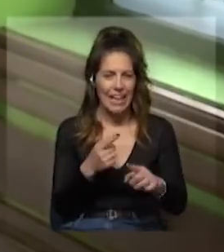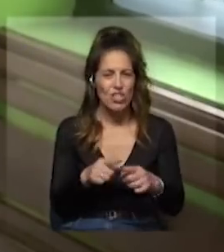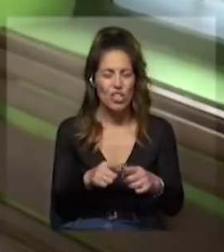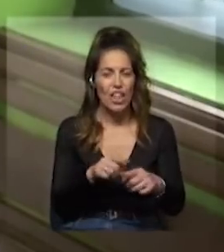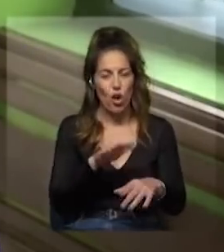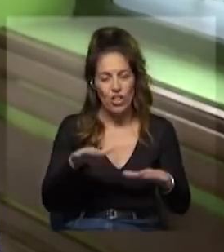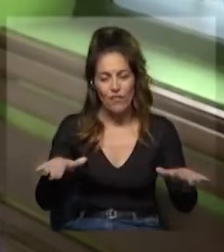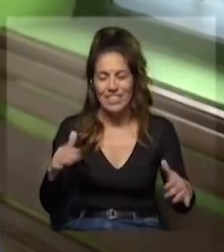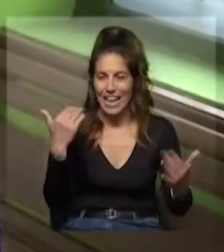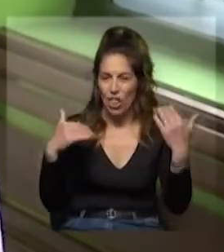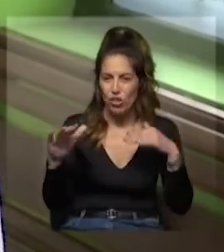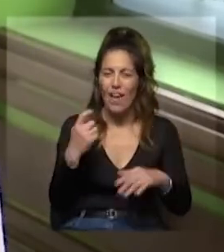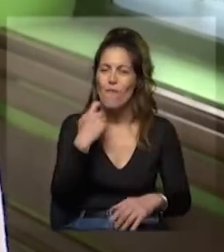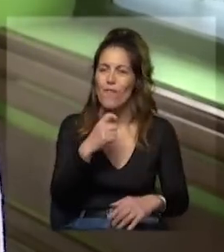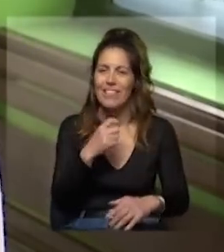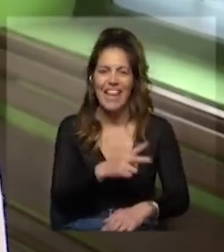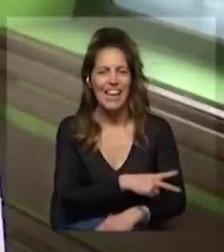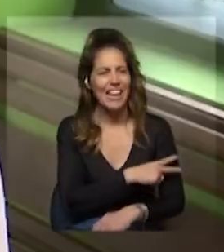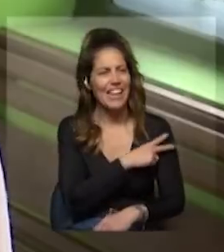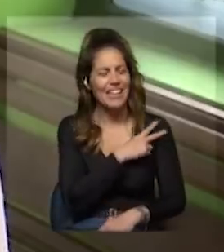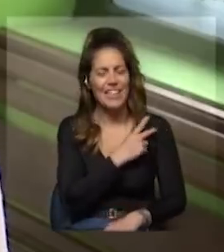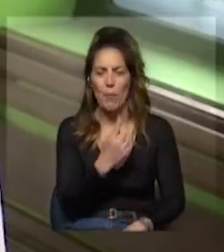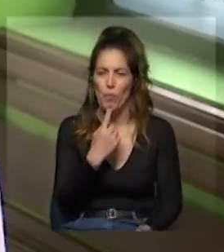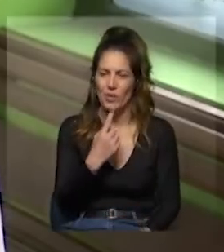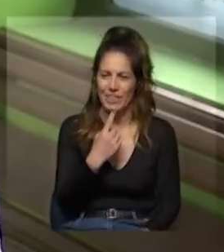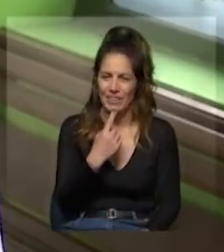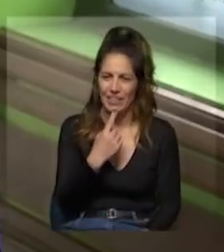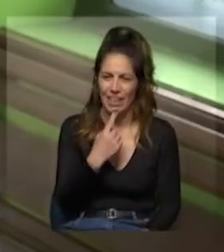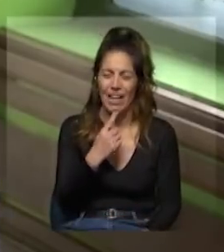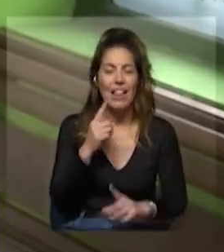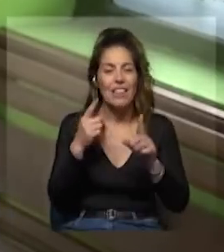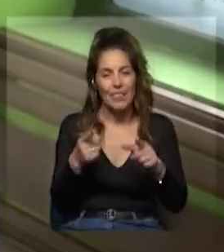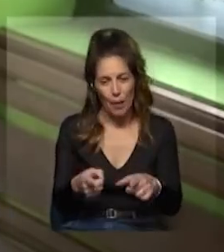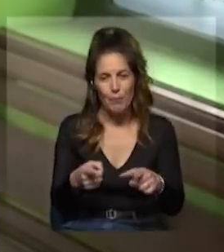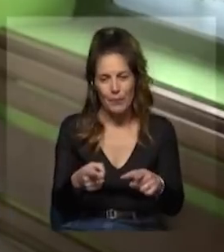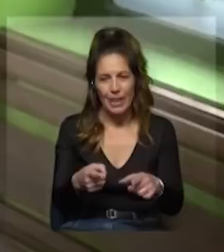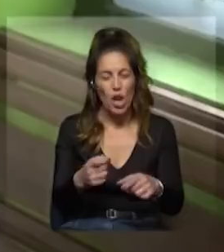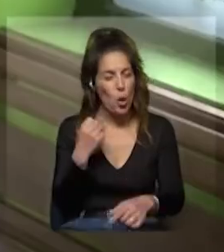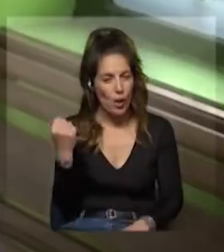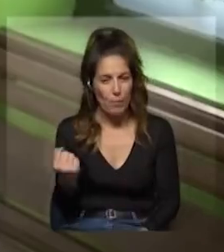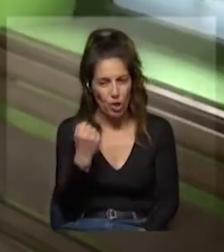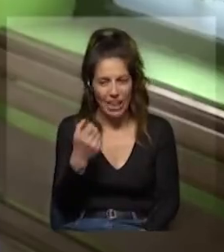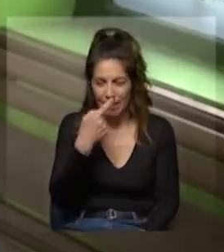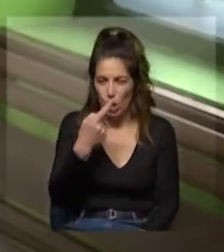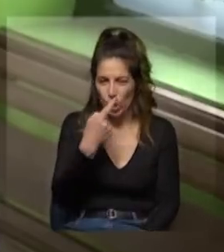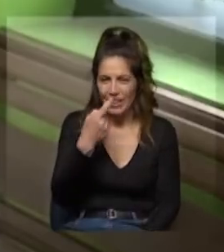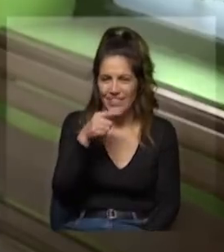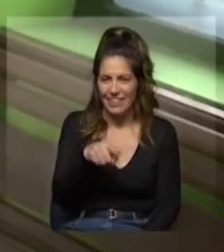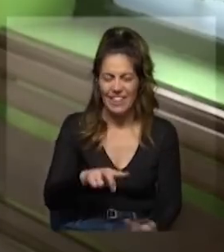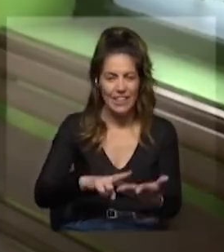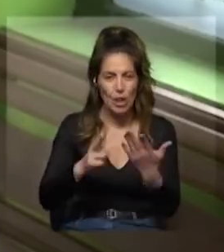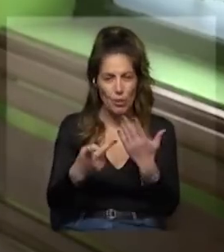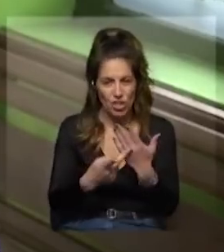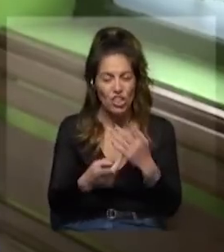adolescencias a la falta de jerarquía política entonces también lo lo importante lo interesante de este